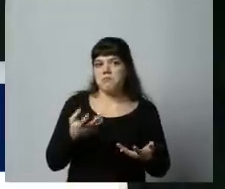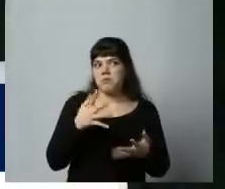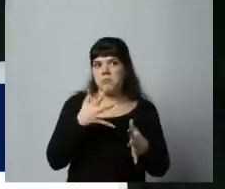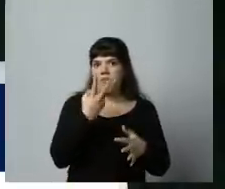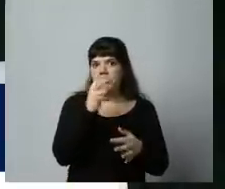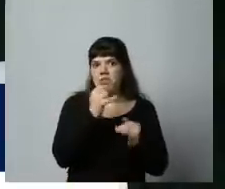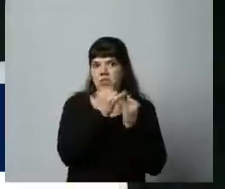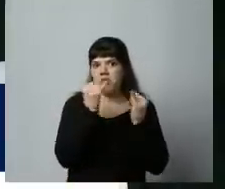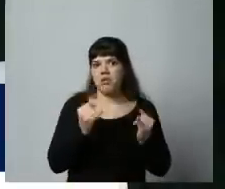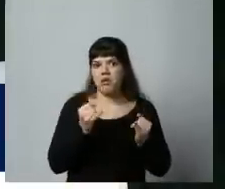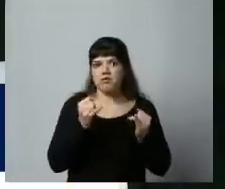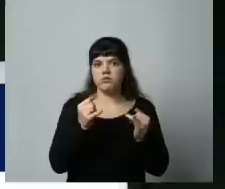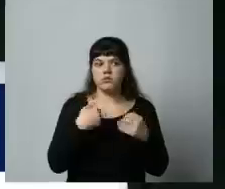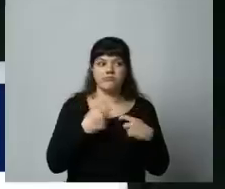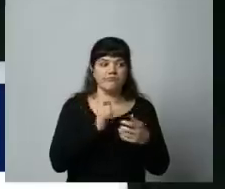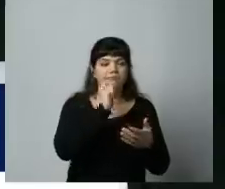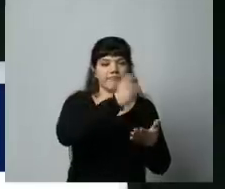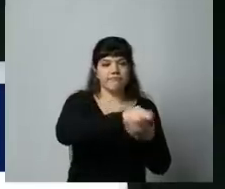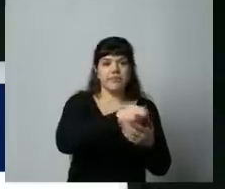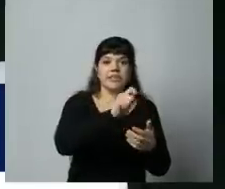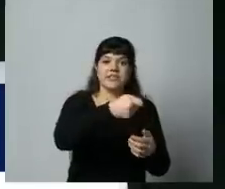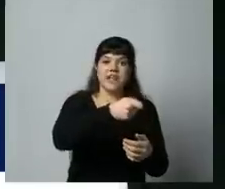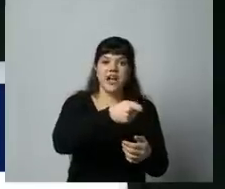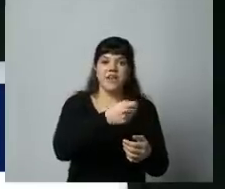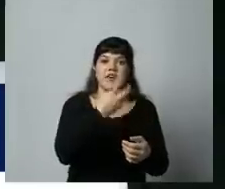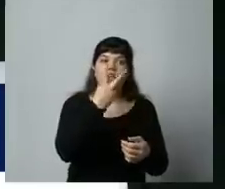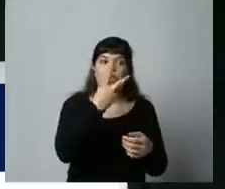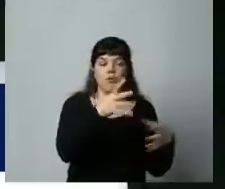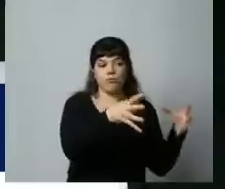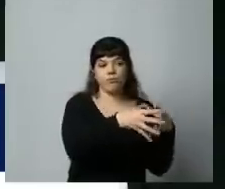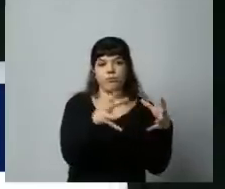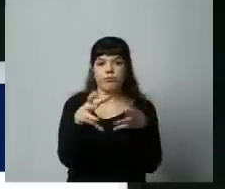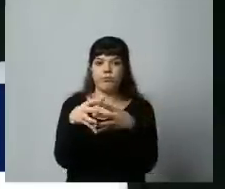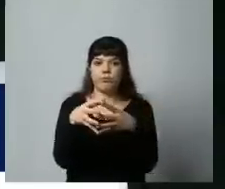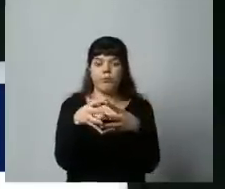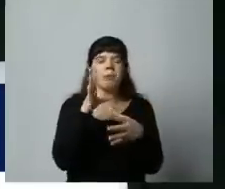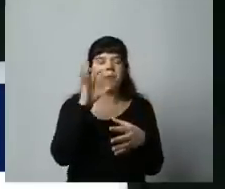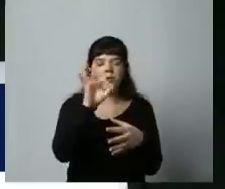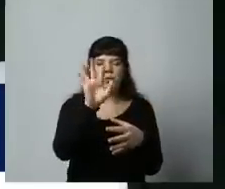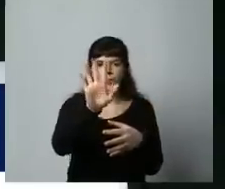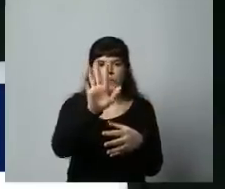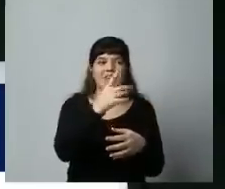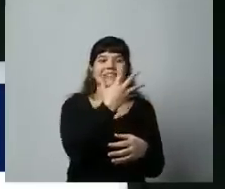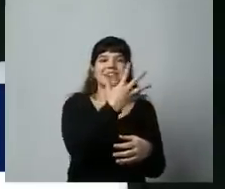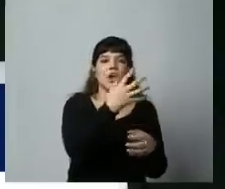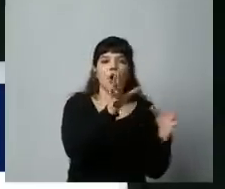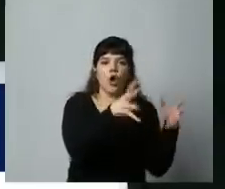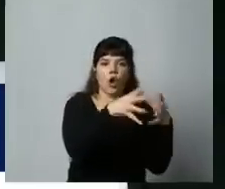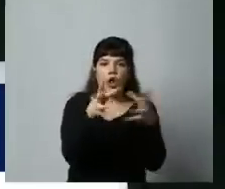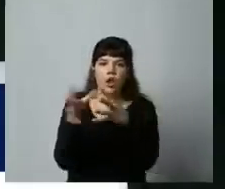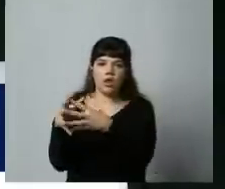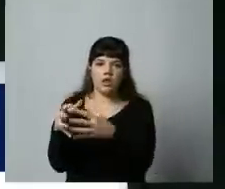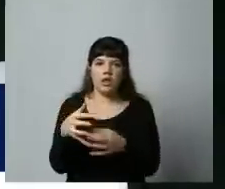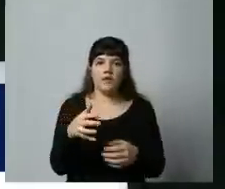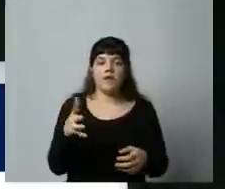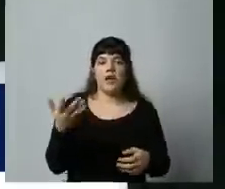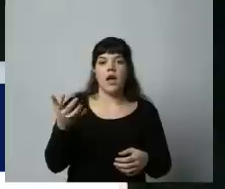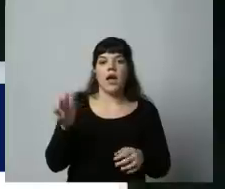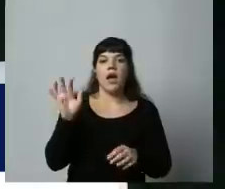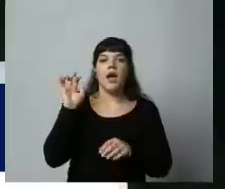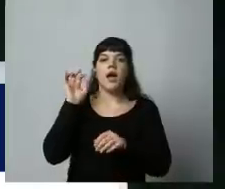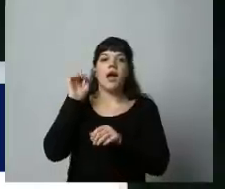impedidas entregamos la llave a a a dos colectivos a perdón a cinco colectivos feministas